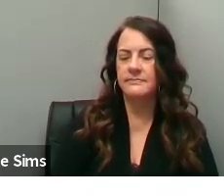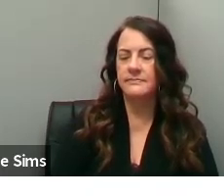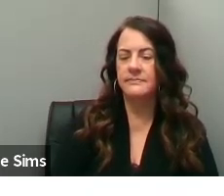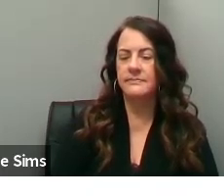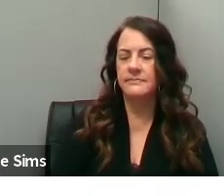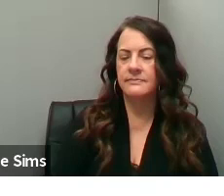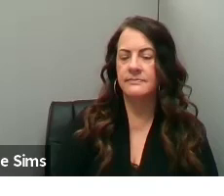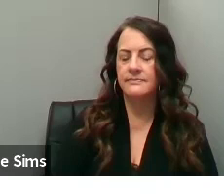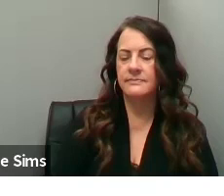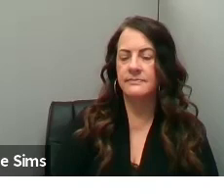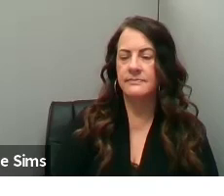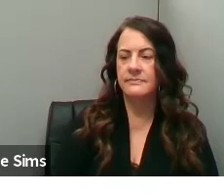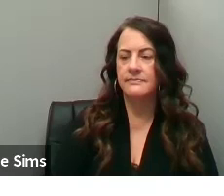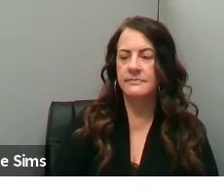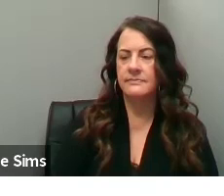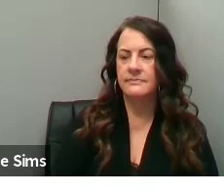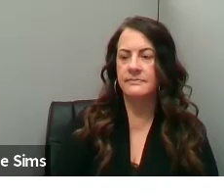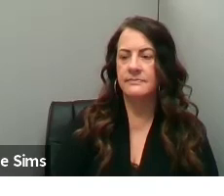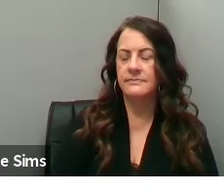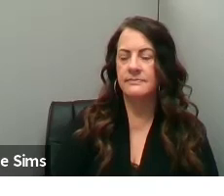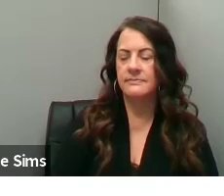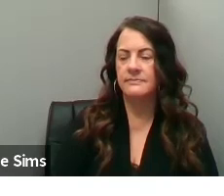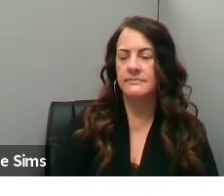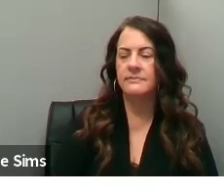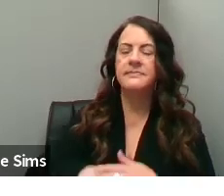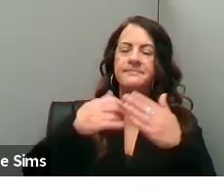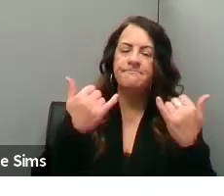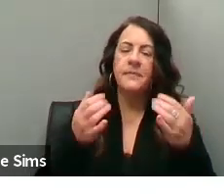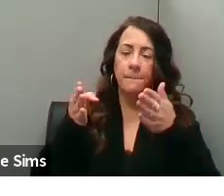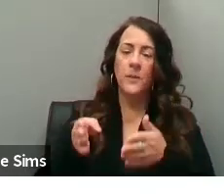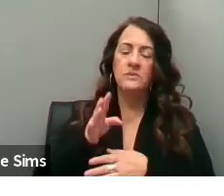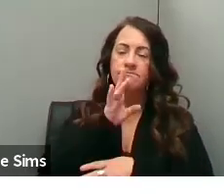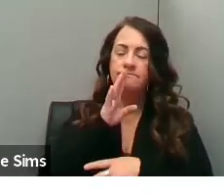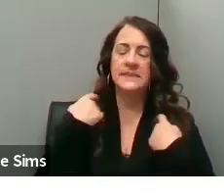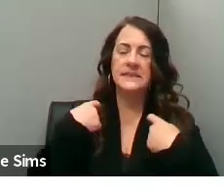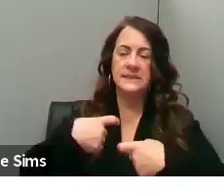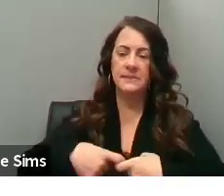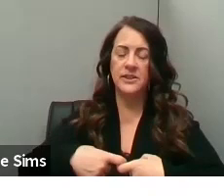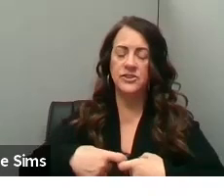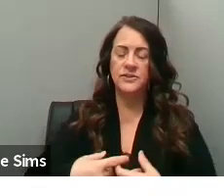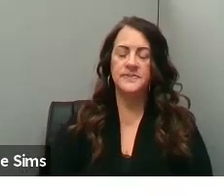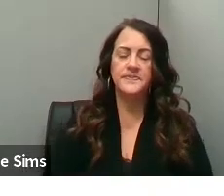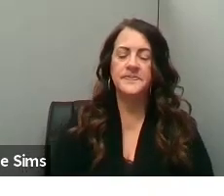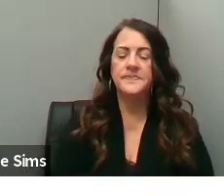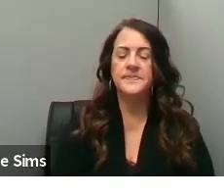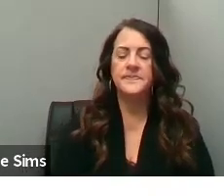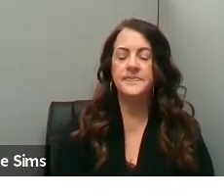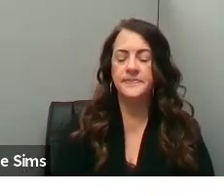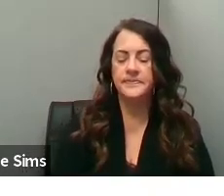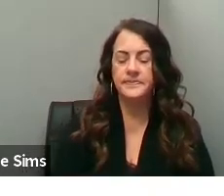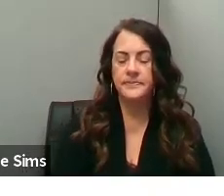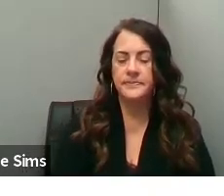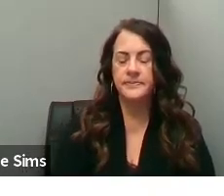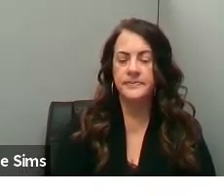Buenos días y bienvenidos a la capacitación de hoy. Vamos a repasar algunas instrucciones para cómo elegir la opción